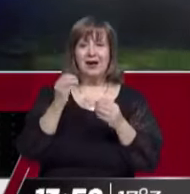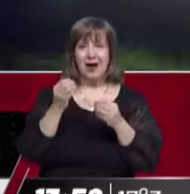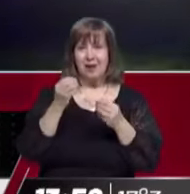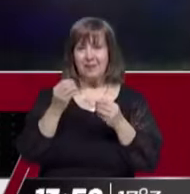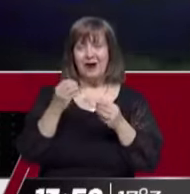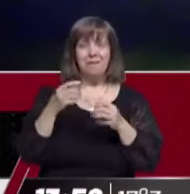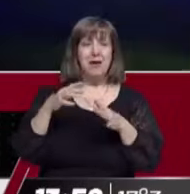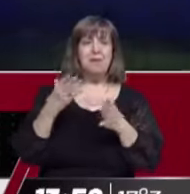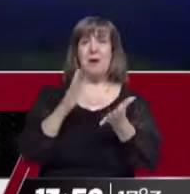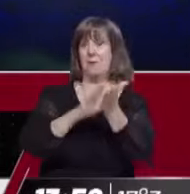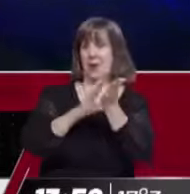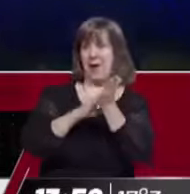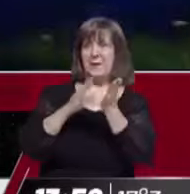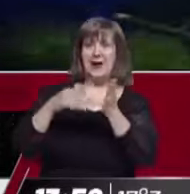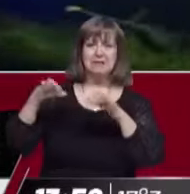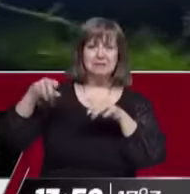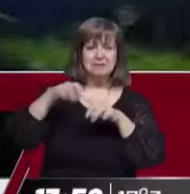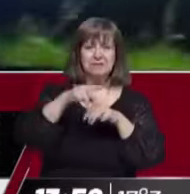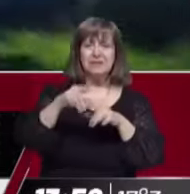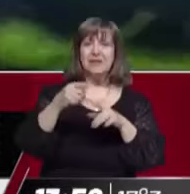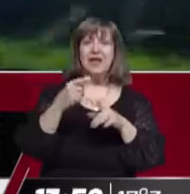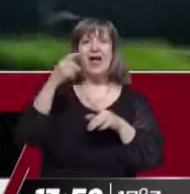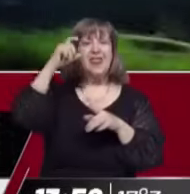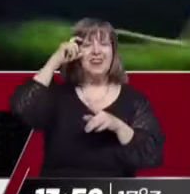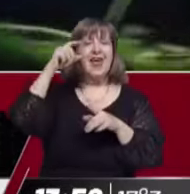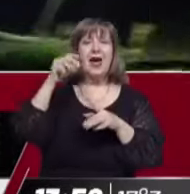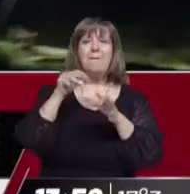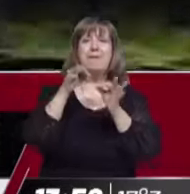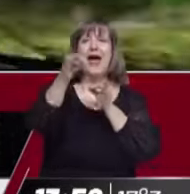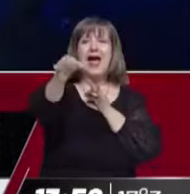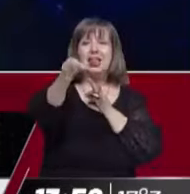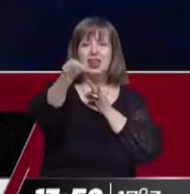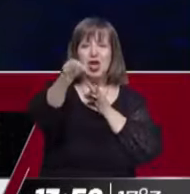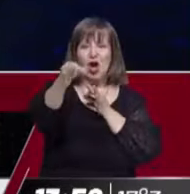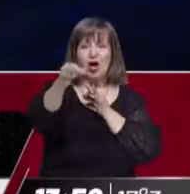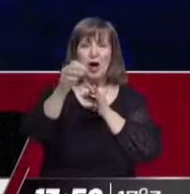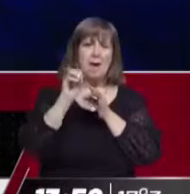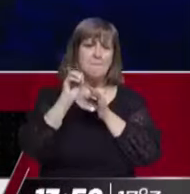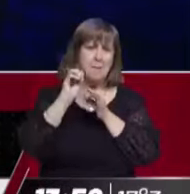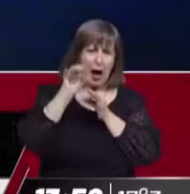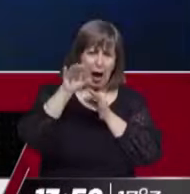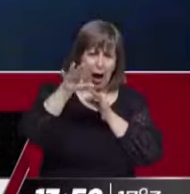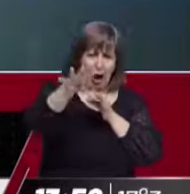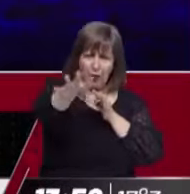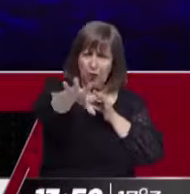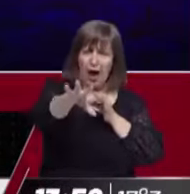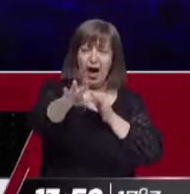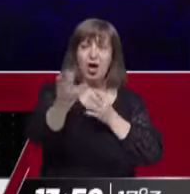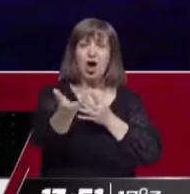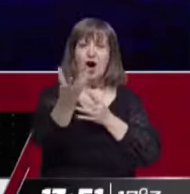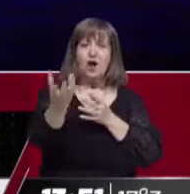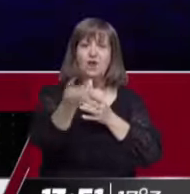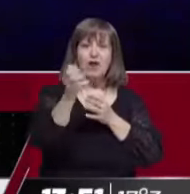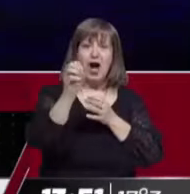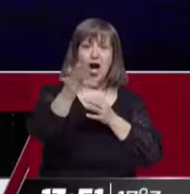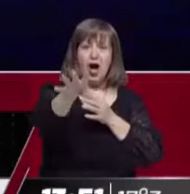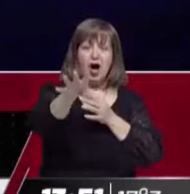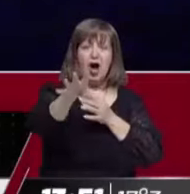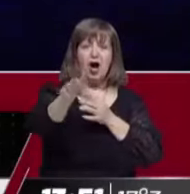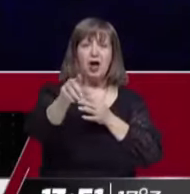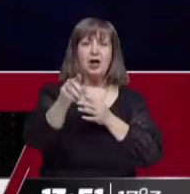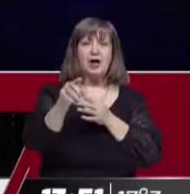Claro, bueno, sí. Pero digo, ¿por qué no puede tener más de 10 metros? Porque si tiene más de 10 metros, la llama pasa a